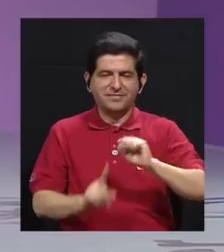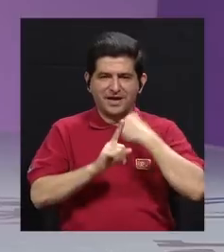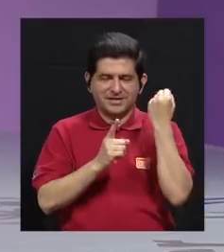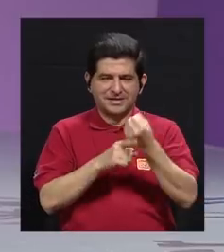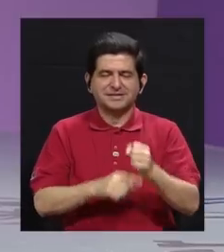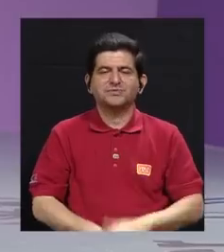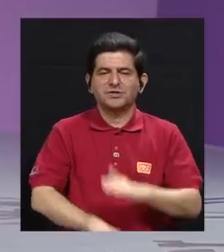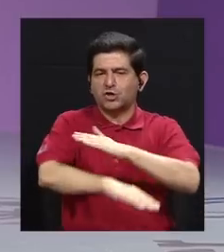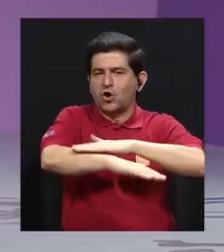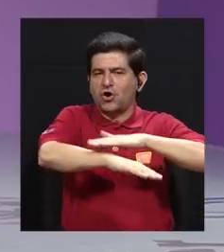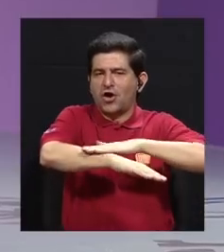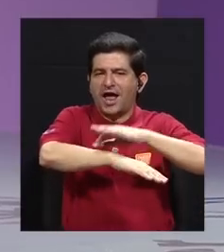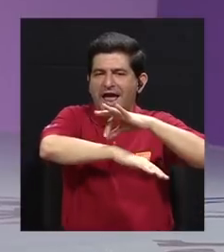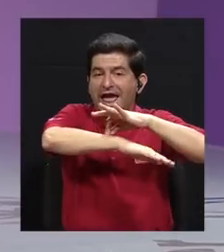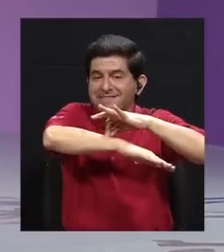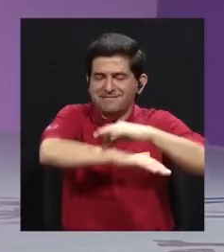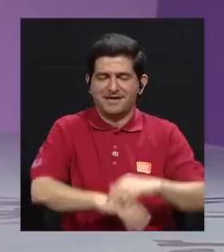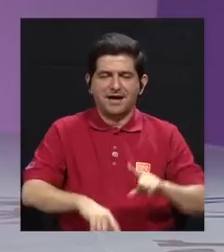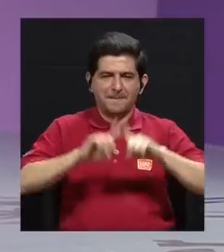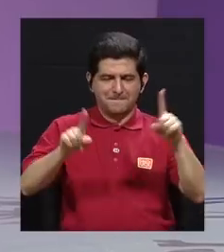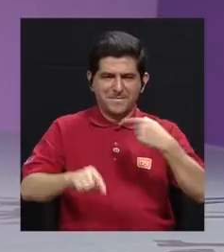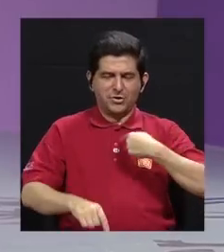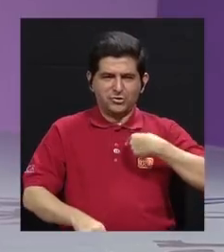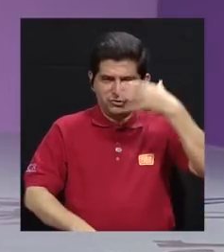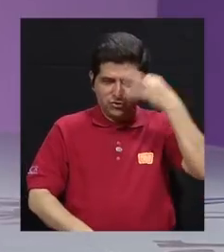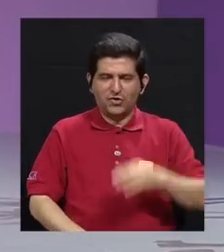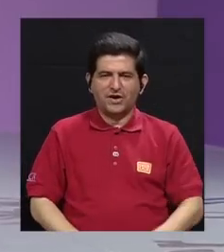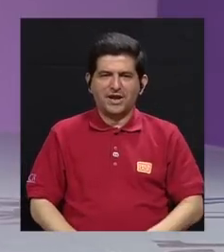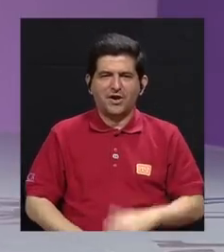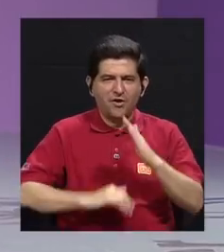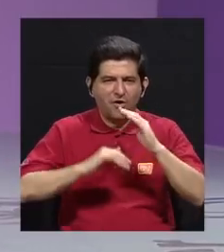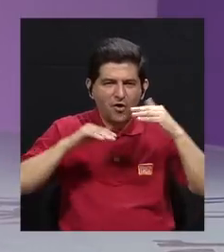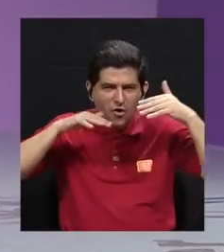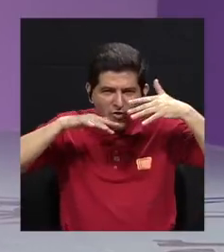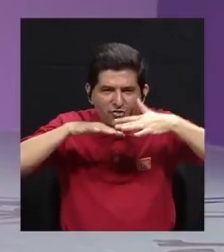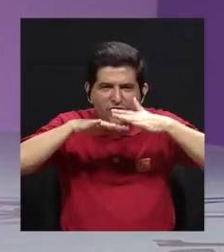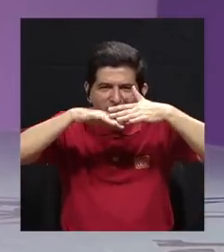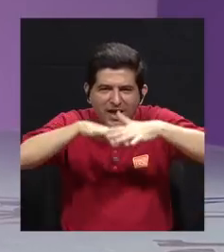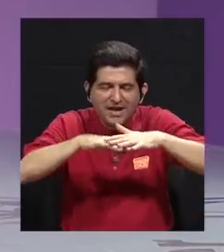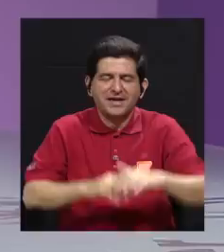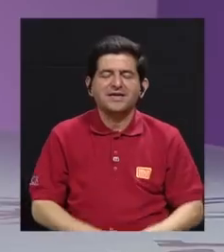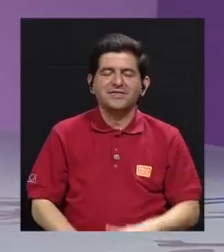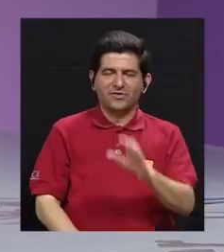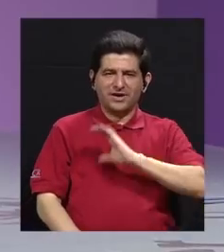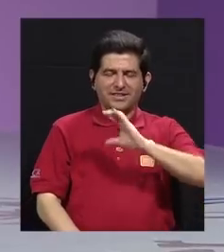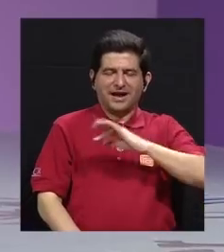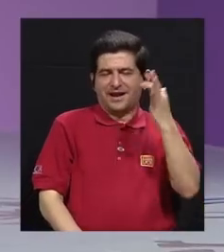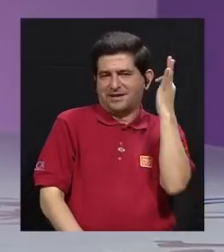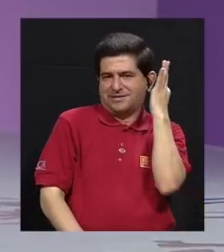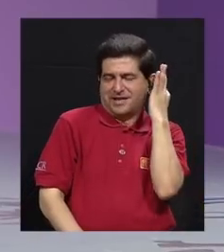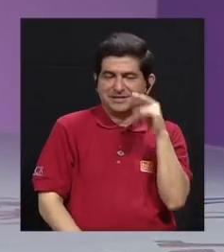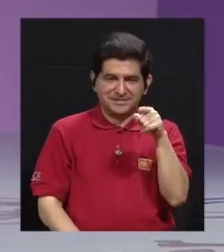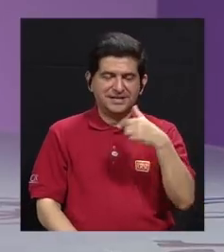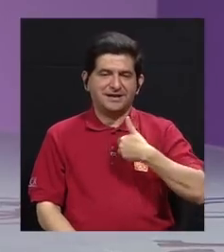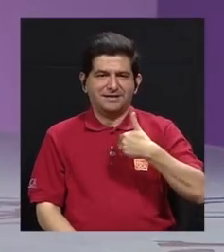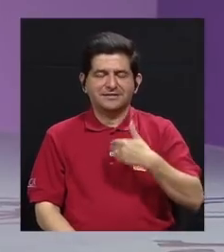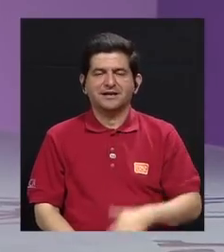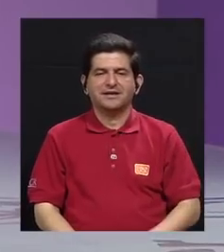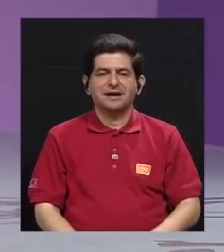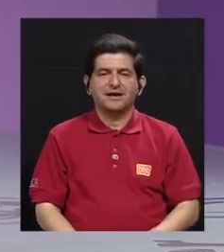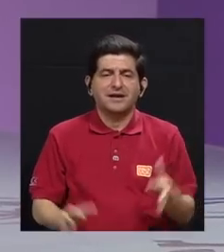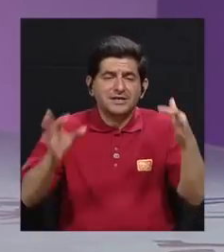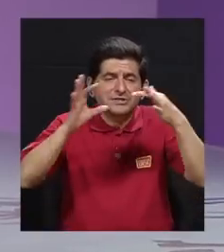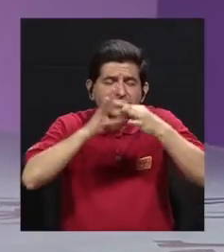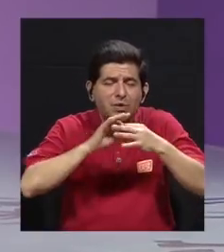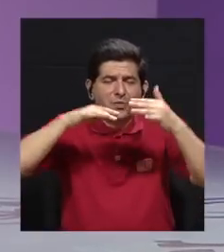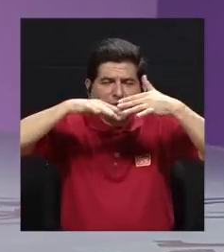masculina de la etnicidad, en tanto que para mí el tejido es la metáfora femenina de la etnicidad, porque